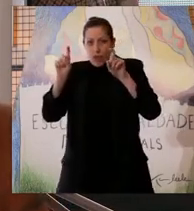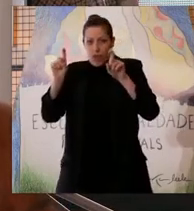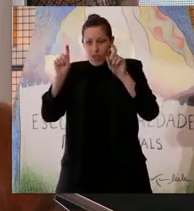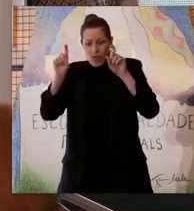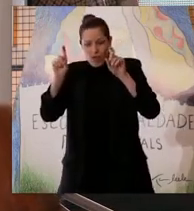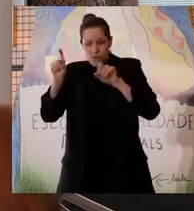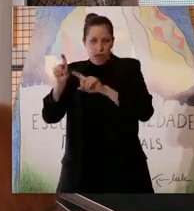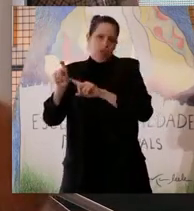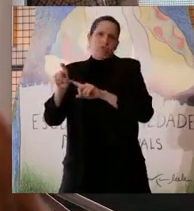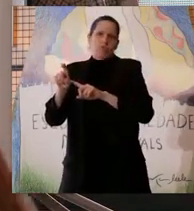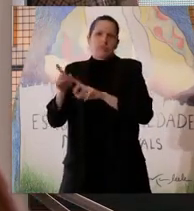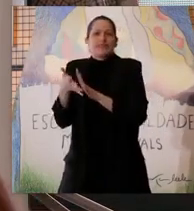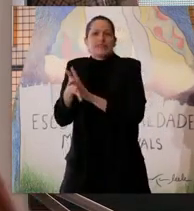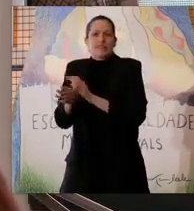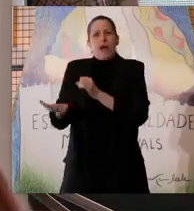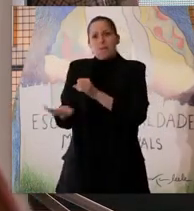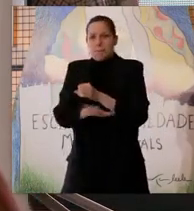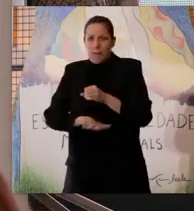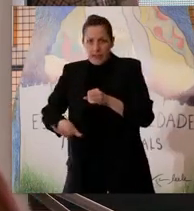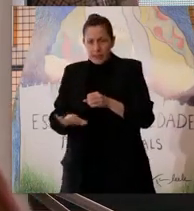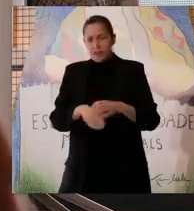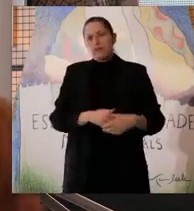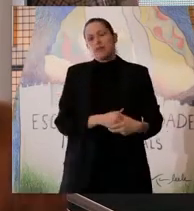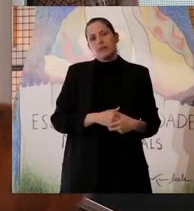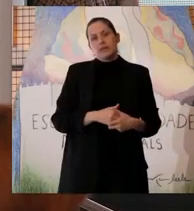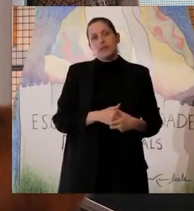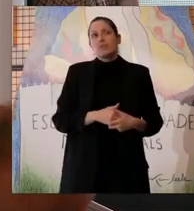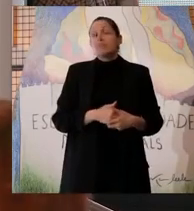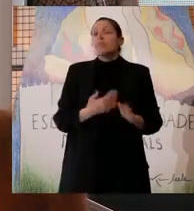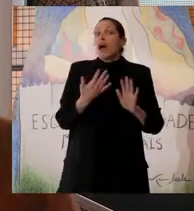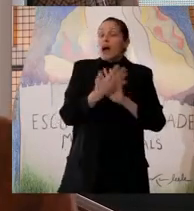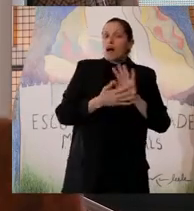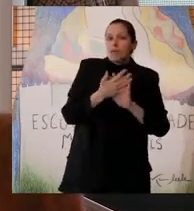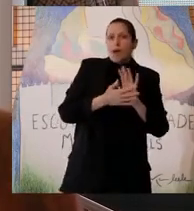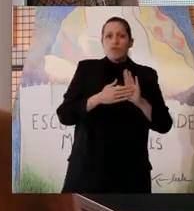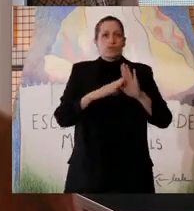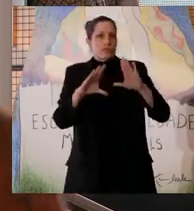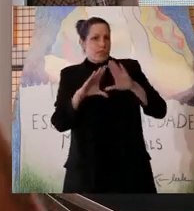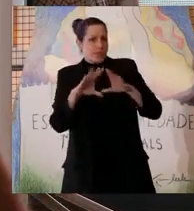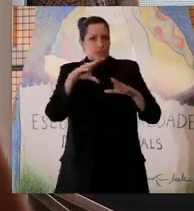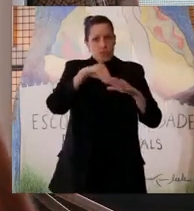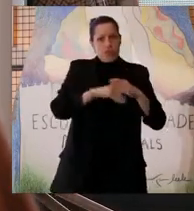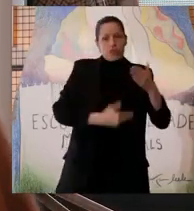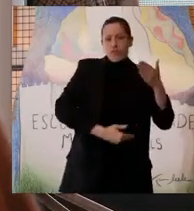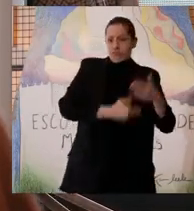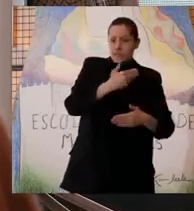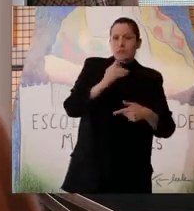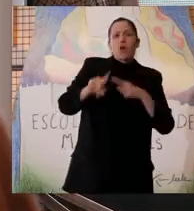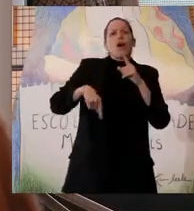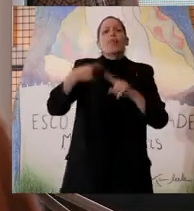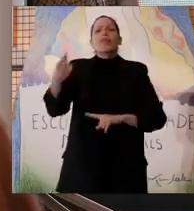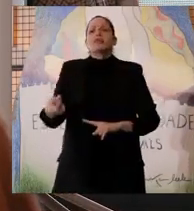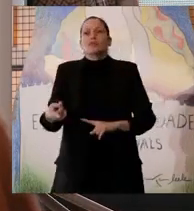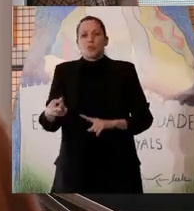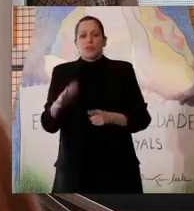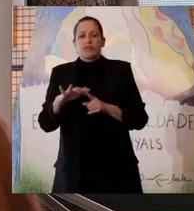comentando si avanzamos un poco en cuanto al feminismo en el periodismo después vino el mitú en todo esto tienen un peso muy